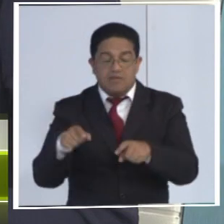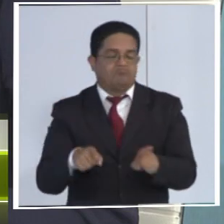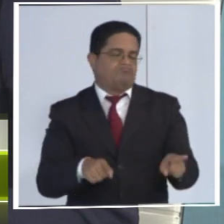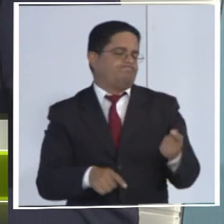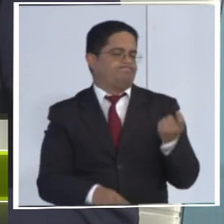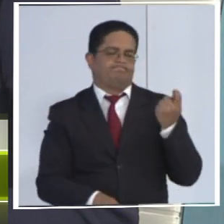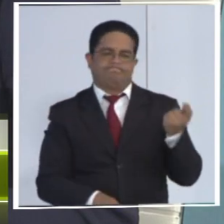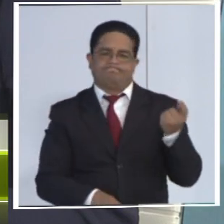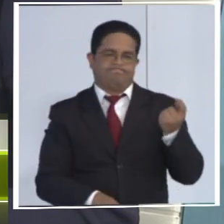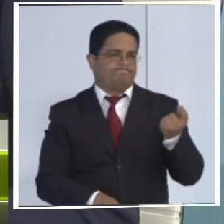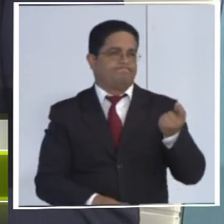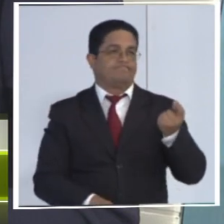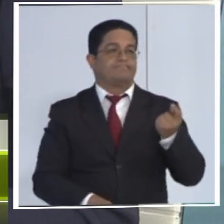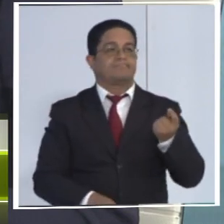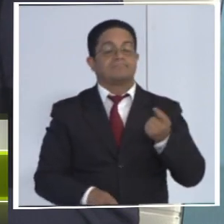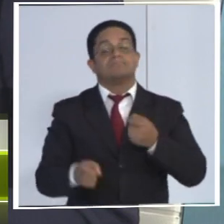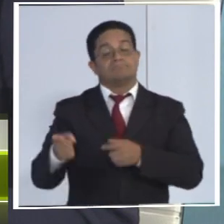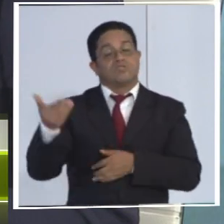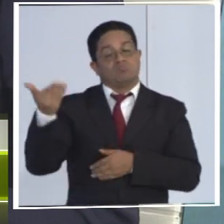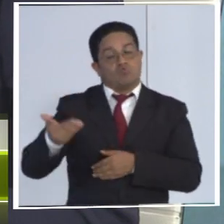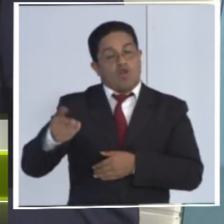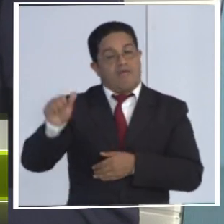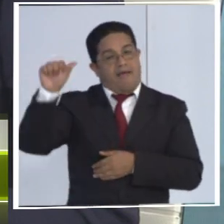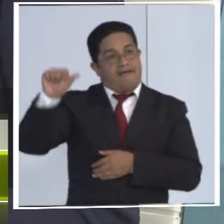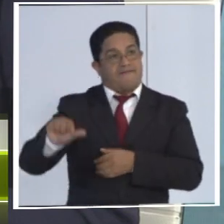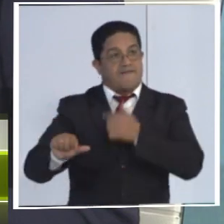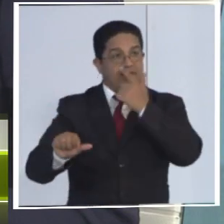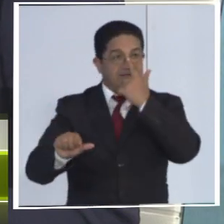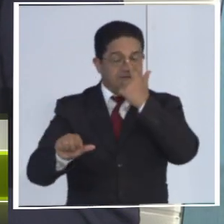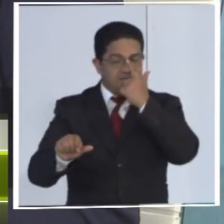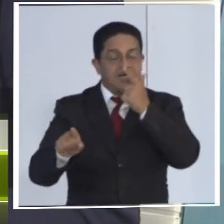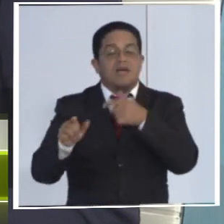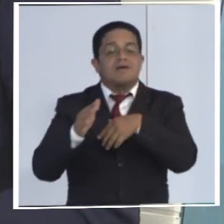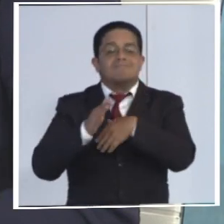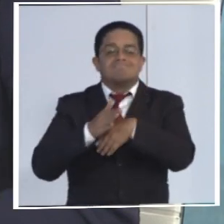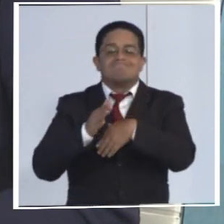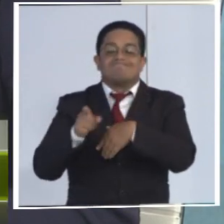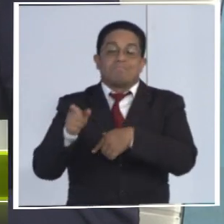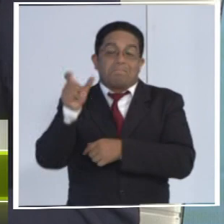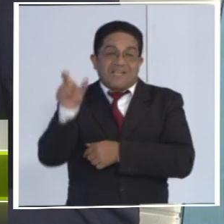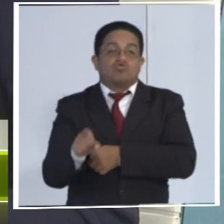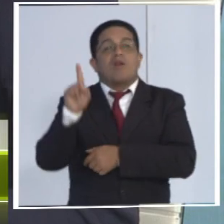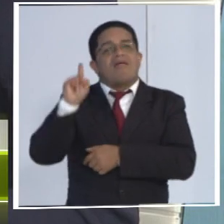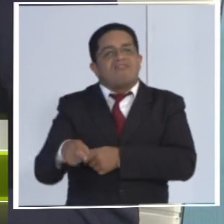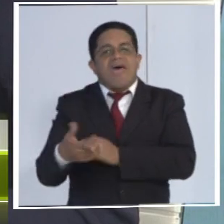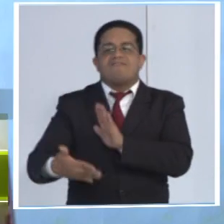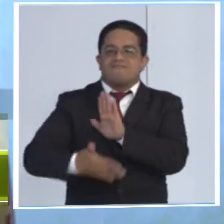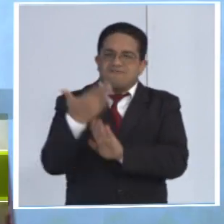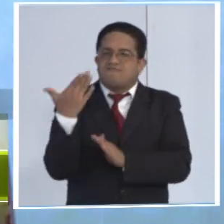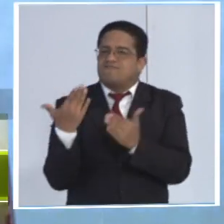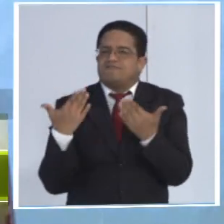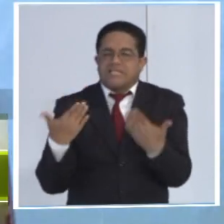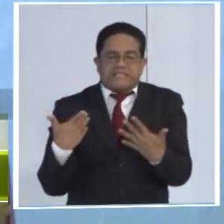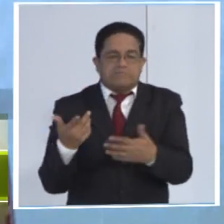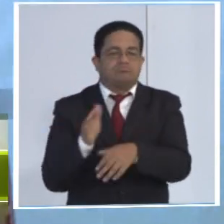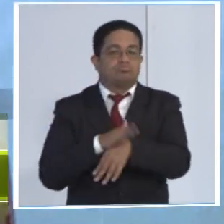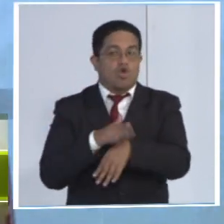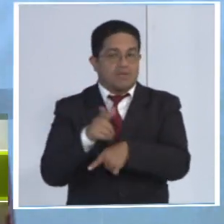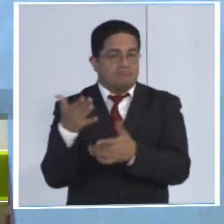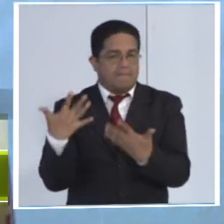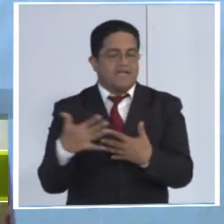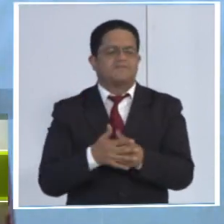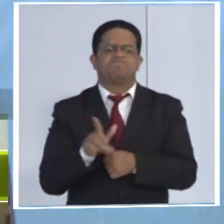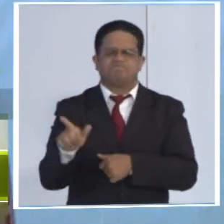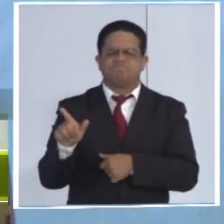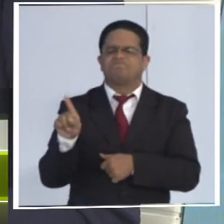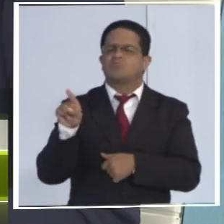suceden episodios de este estilo hay que ir de inmediato a los especialistas porque Correcto. son emergencias. Es correcto. No pueden esperar. No pueden esperar, así mismo es. Doctor,